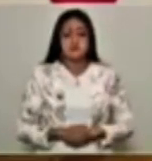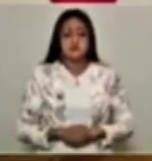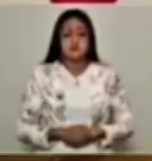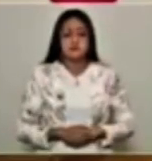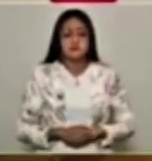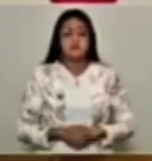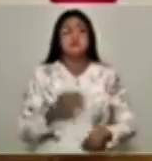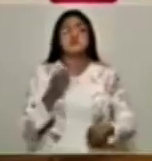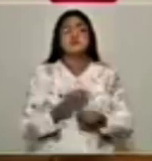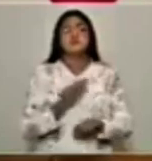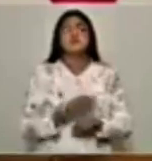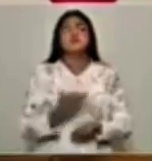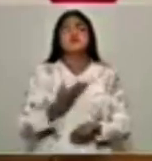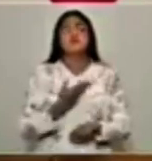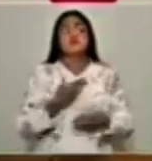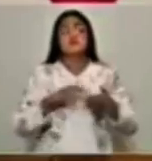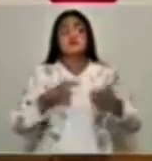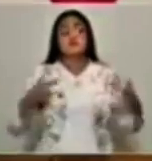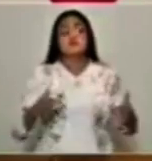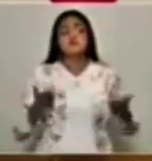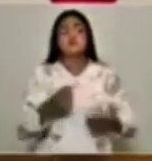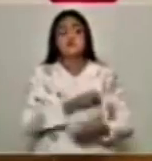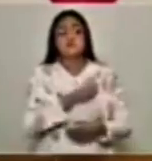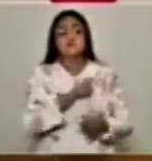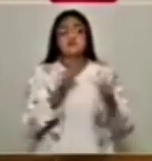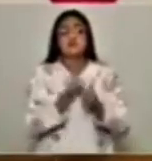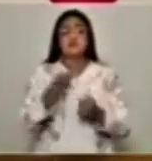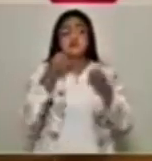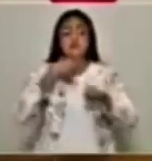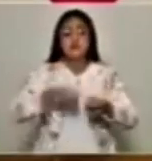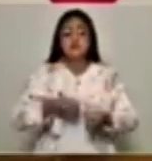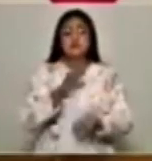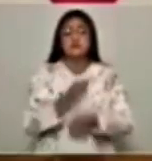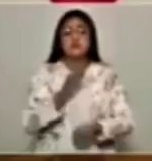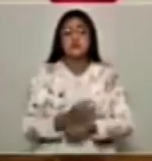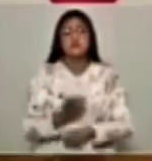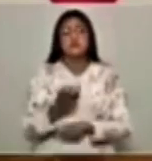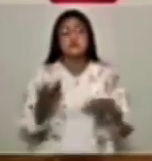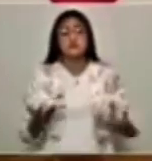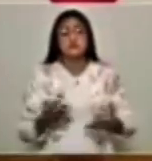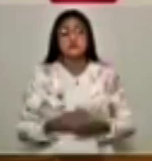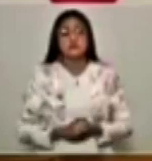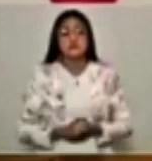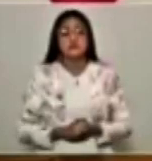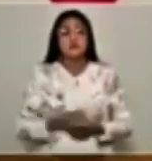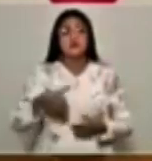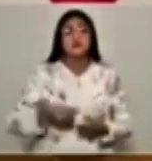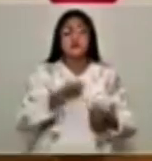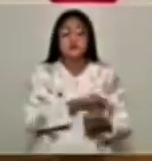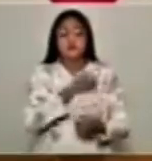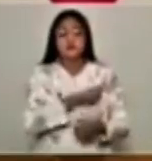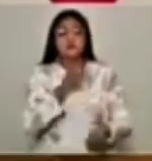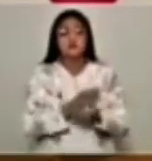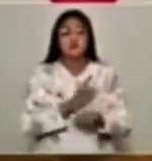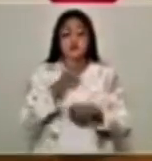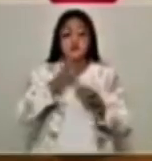si el fundamento de haber tenido una relación sana con la sociedad en esta en esta crisis de salud y